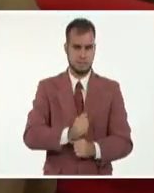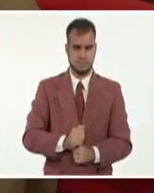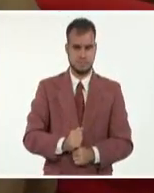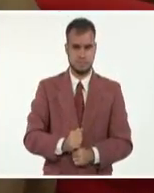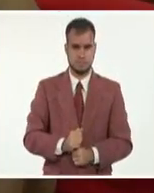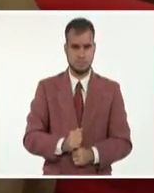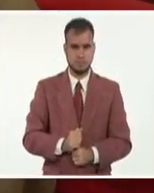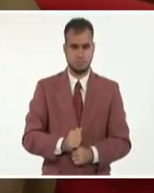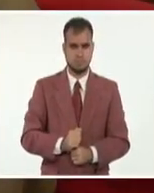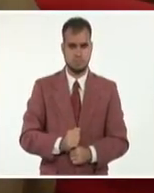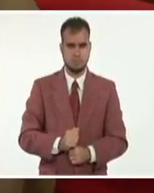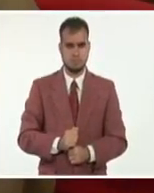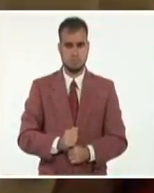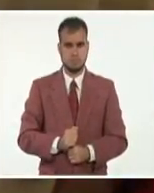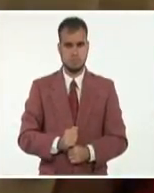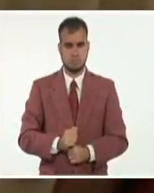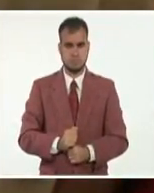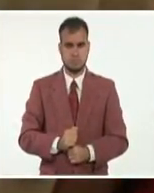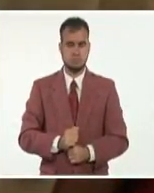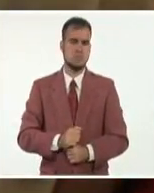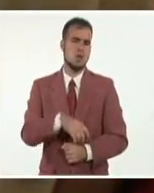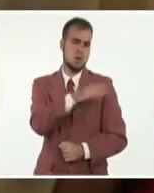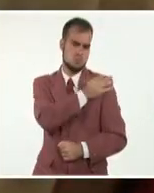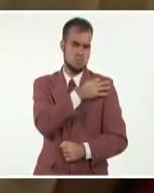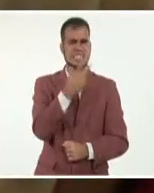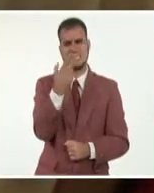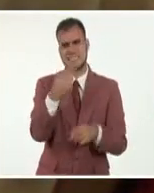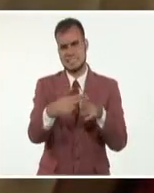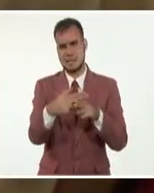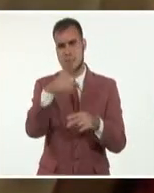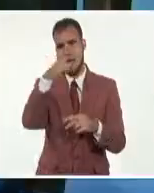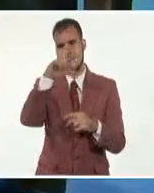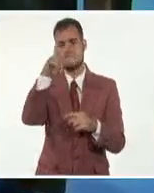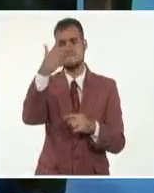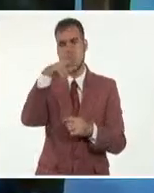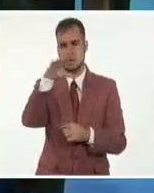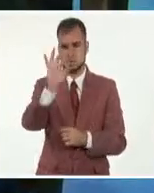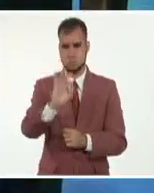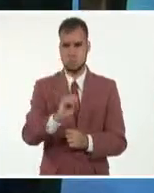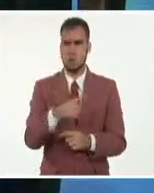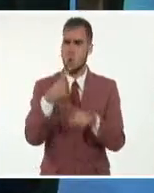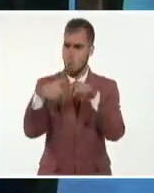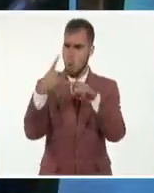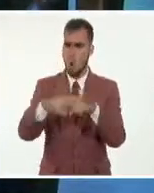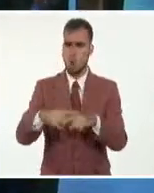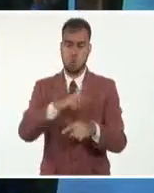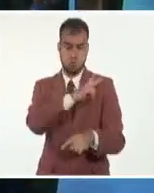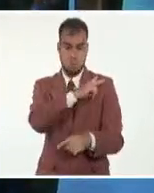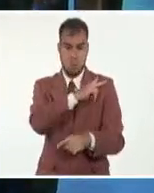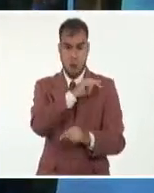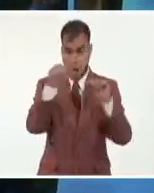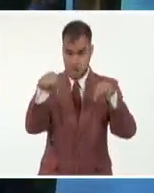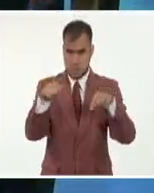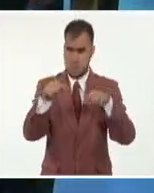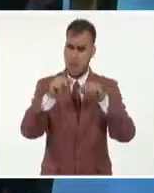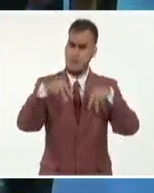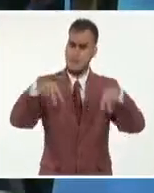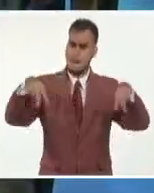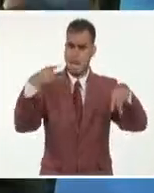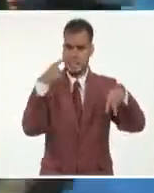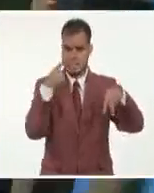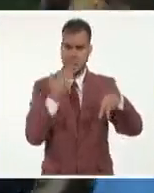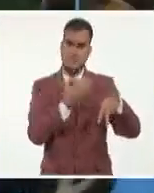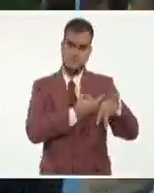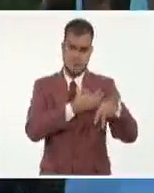de Cuerpo de Ejército Álvaro López Miera. También fueron condecorados oficiales de ese mando y se les entregó el carnet